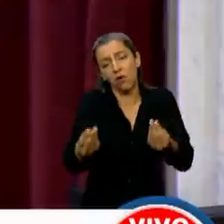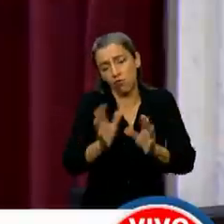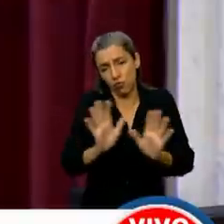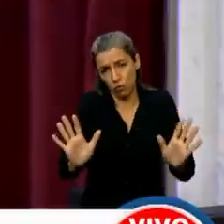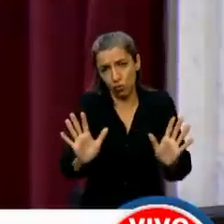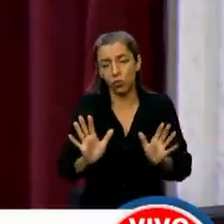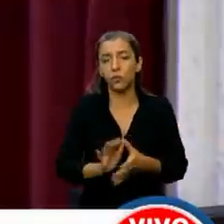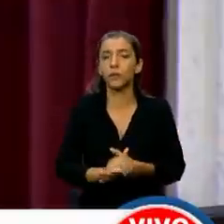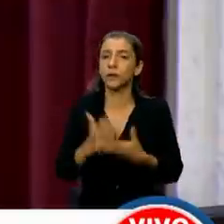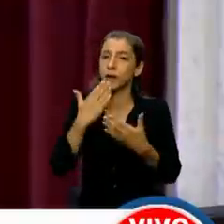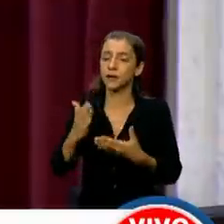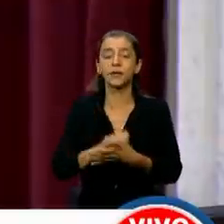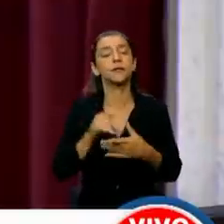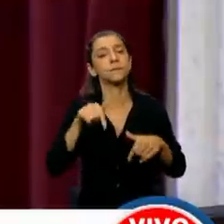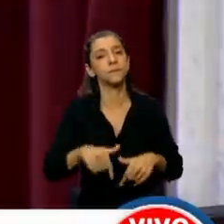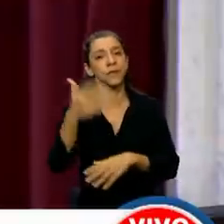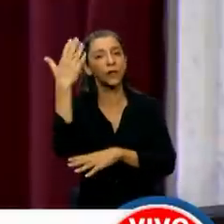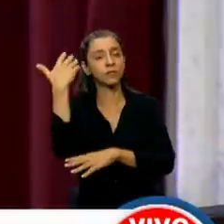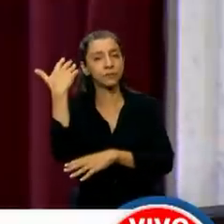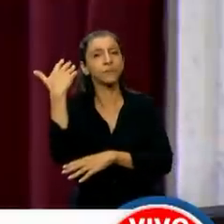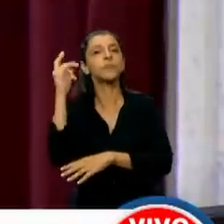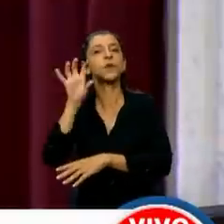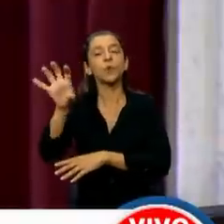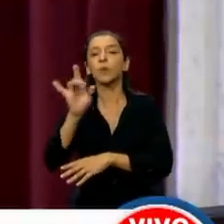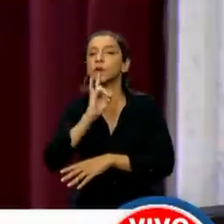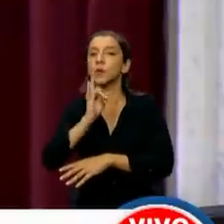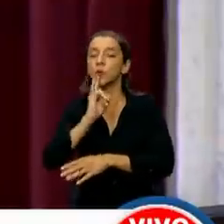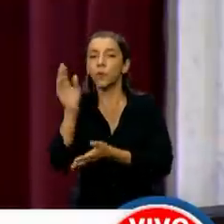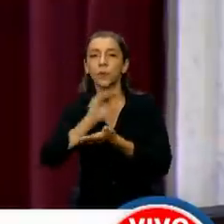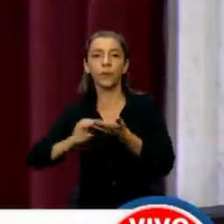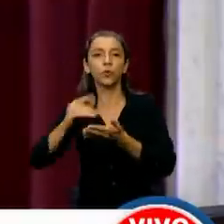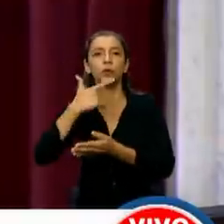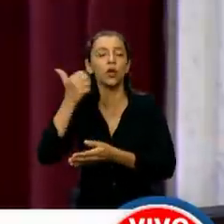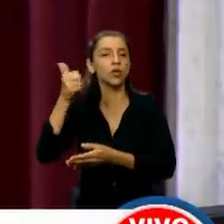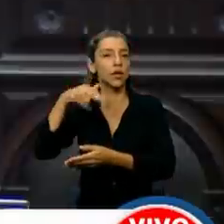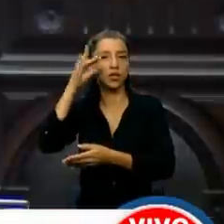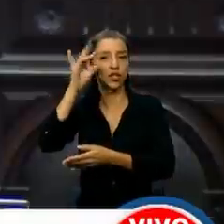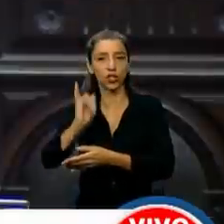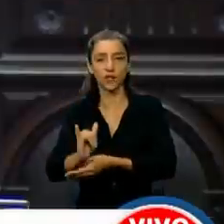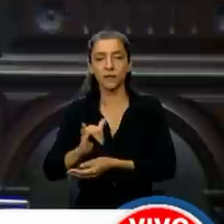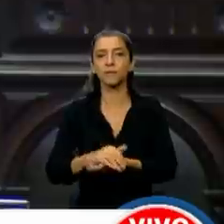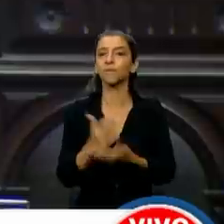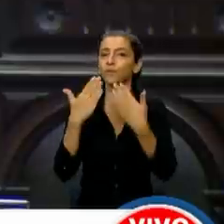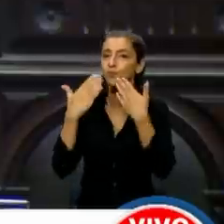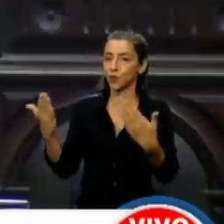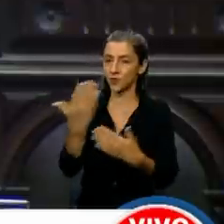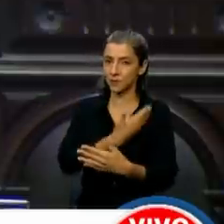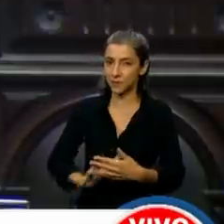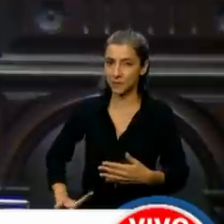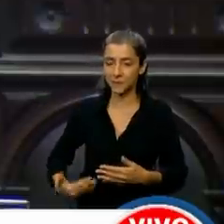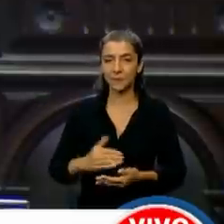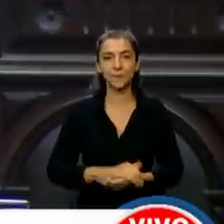por la provincia de tucumán diputado roberto sánchez tiene la palabra muchas gracias señor